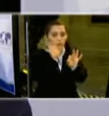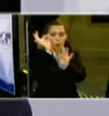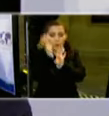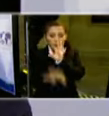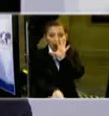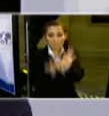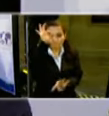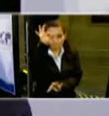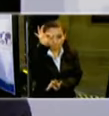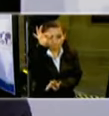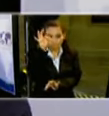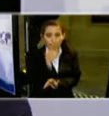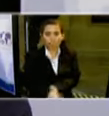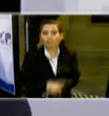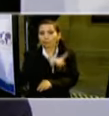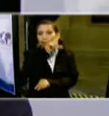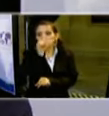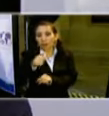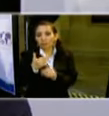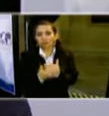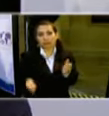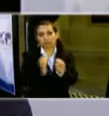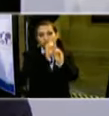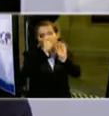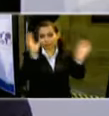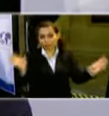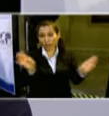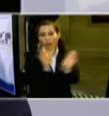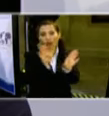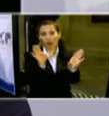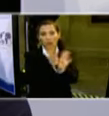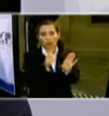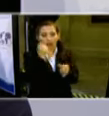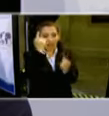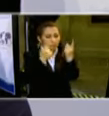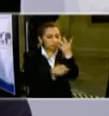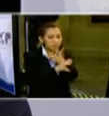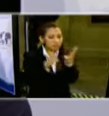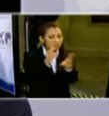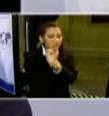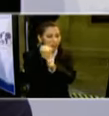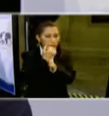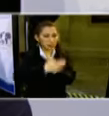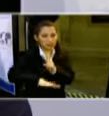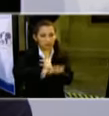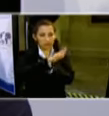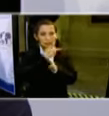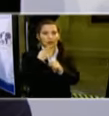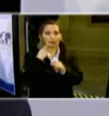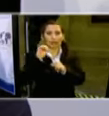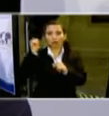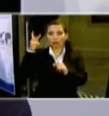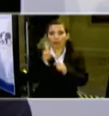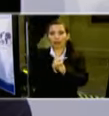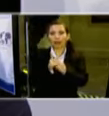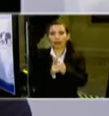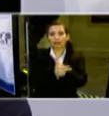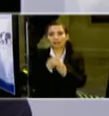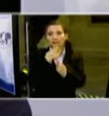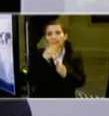la otra. Más adelante quedaba claro cómo en determinadas circunstancias la política exterior servía